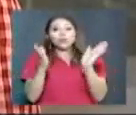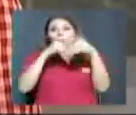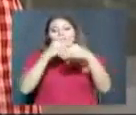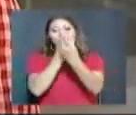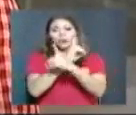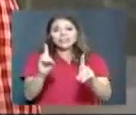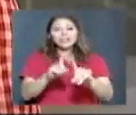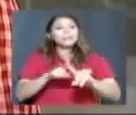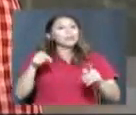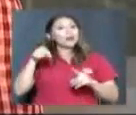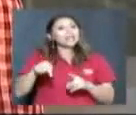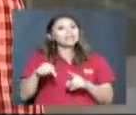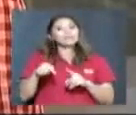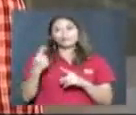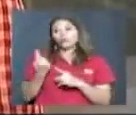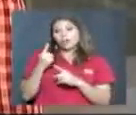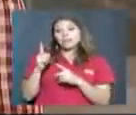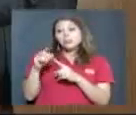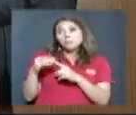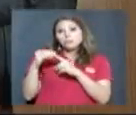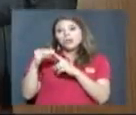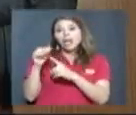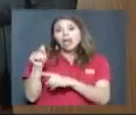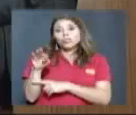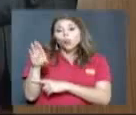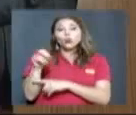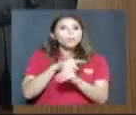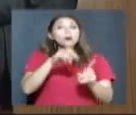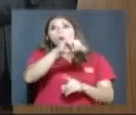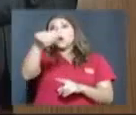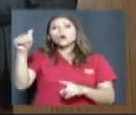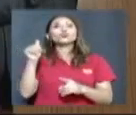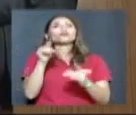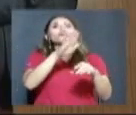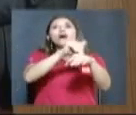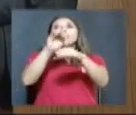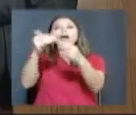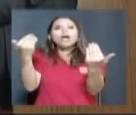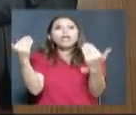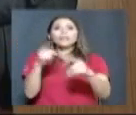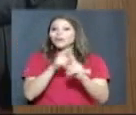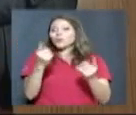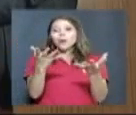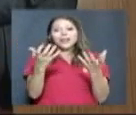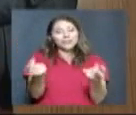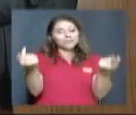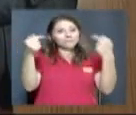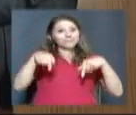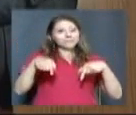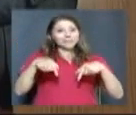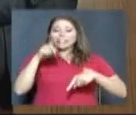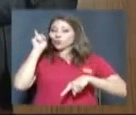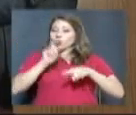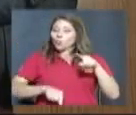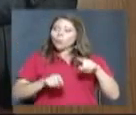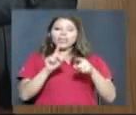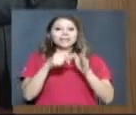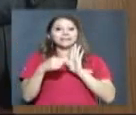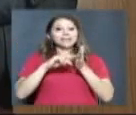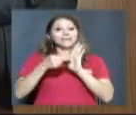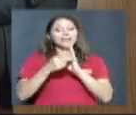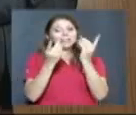pocos empresarios como don Antonio, los demás no han querido debatir. Y eso no puede ser para la democracia que aspiramos tener en ese país. Y cierro